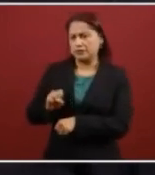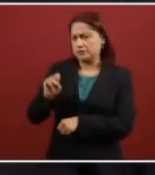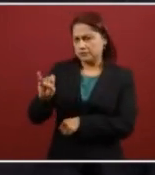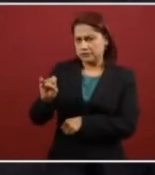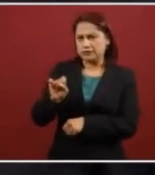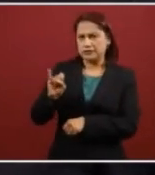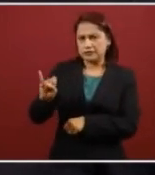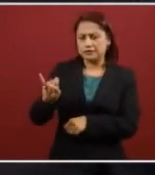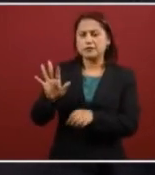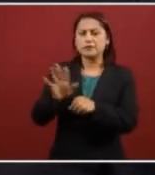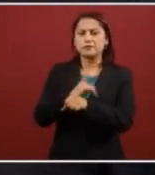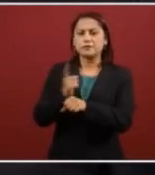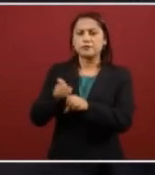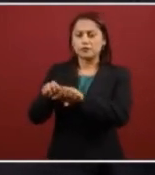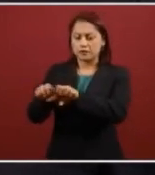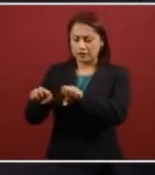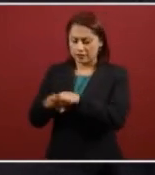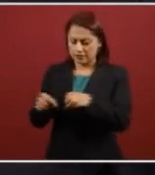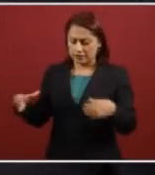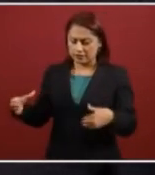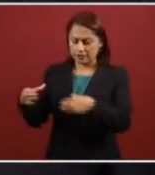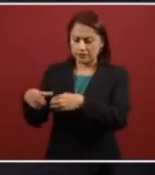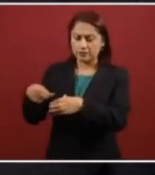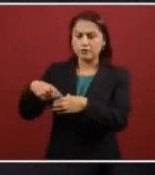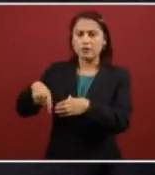buenos servidores públicos. They're good public servants.